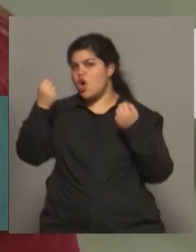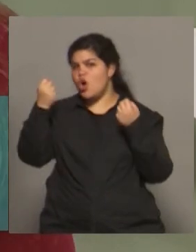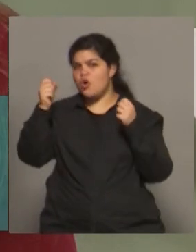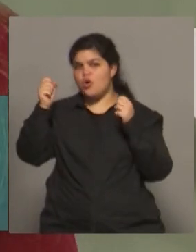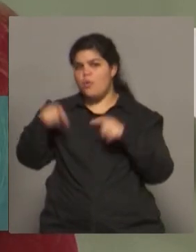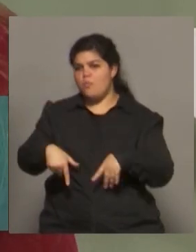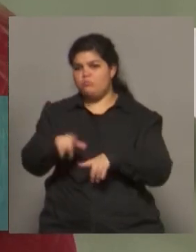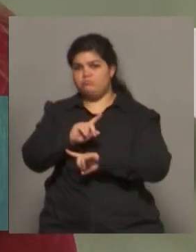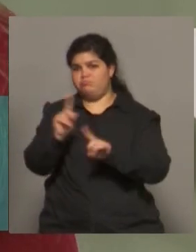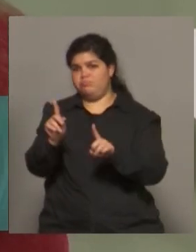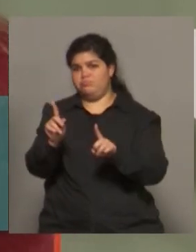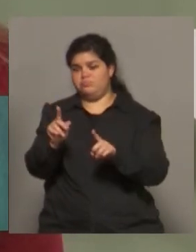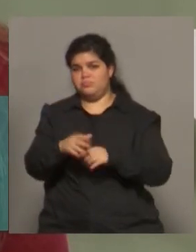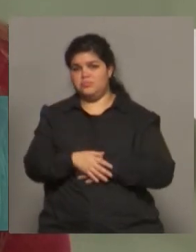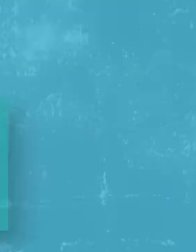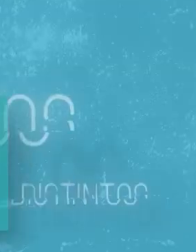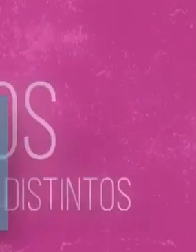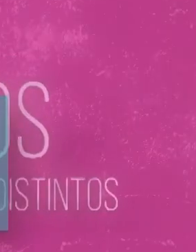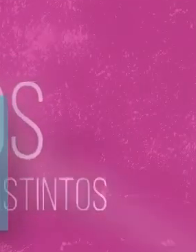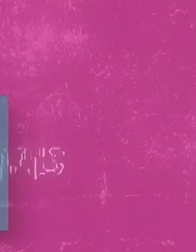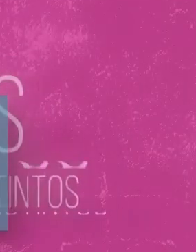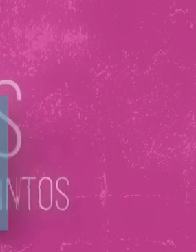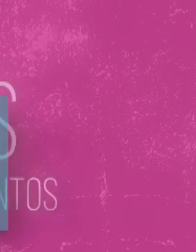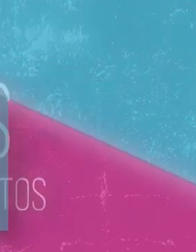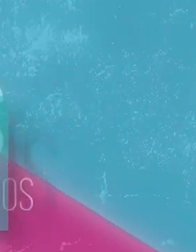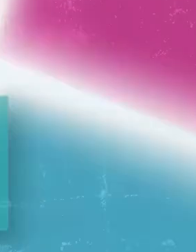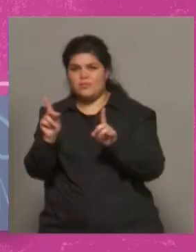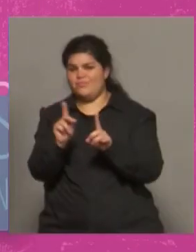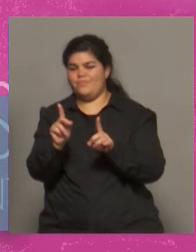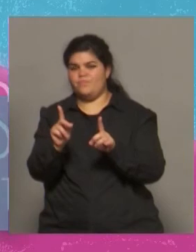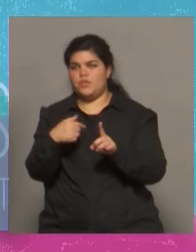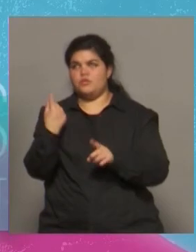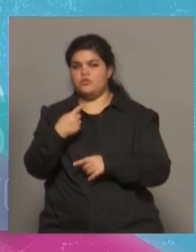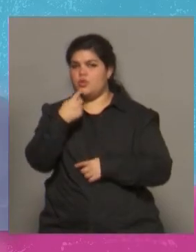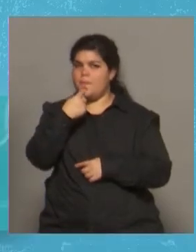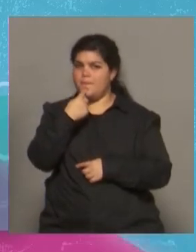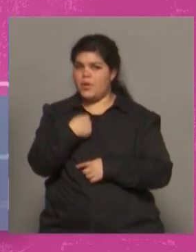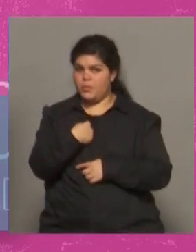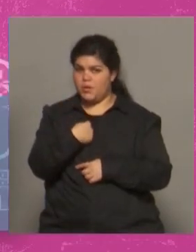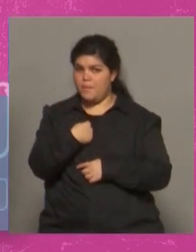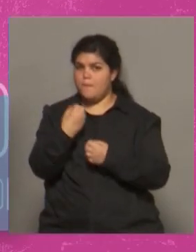está dentro de sus normalidades. Si nosotros nos preguntamos por qué todavía en Venezuela